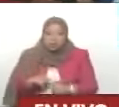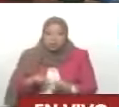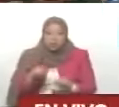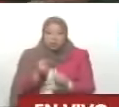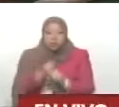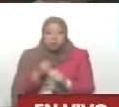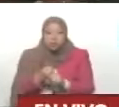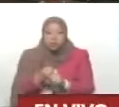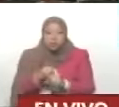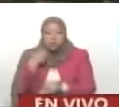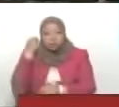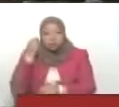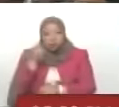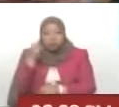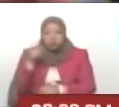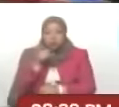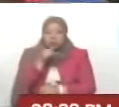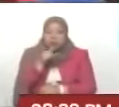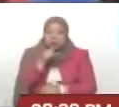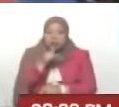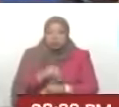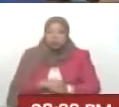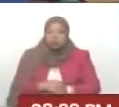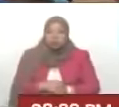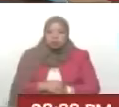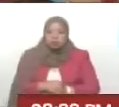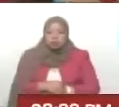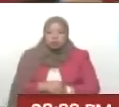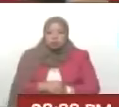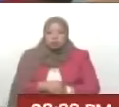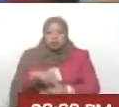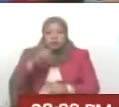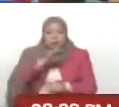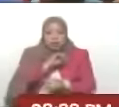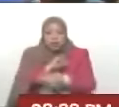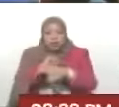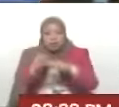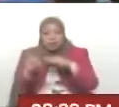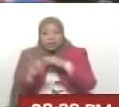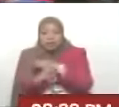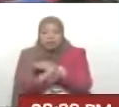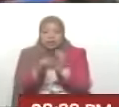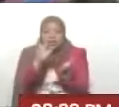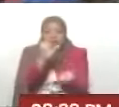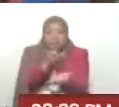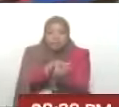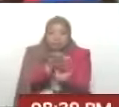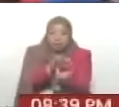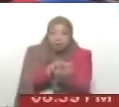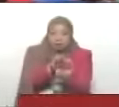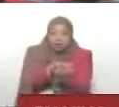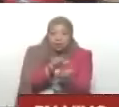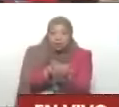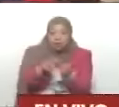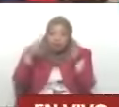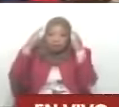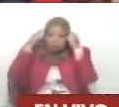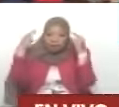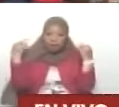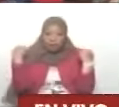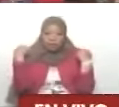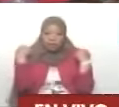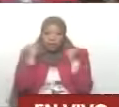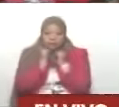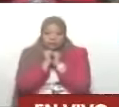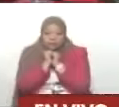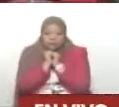más preciado que tenemos en la isla de Margarita, nuestra gran patrona, la Vallita, patrona de